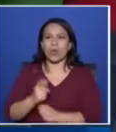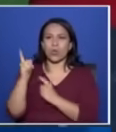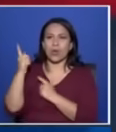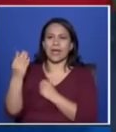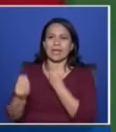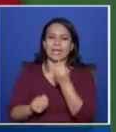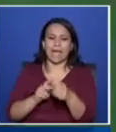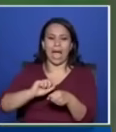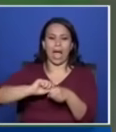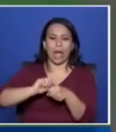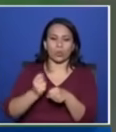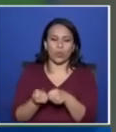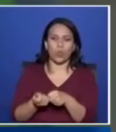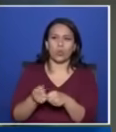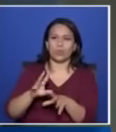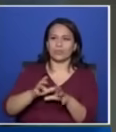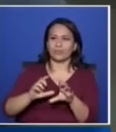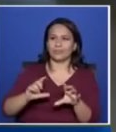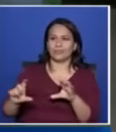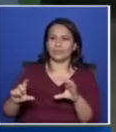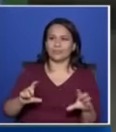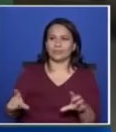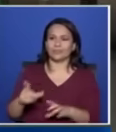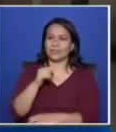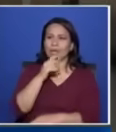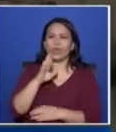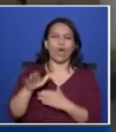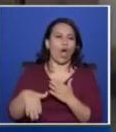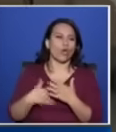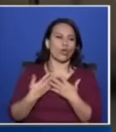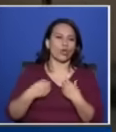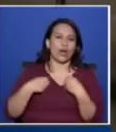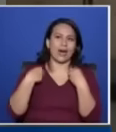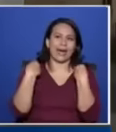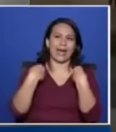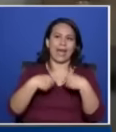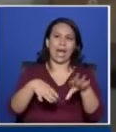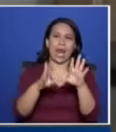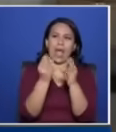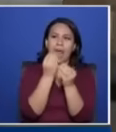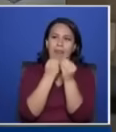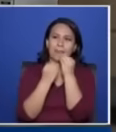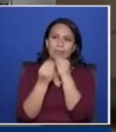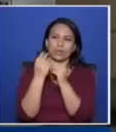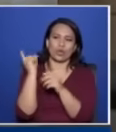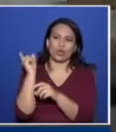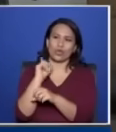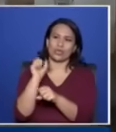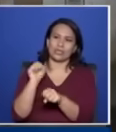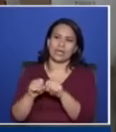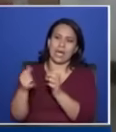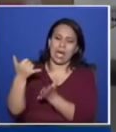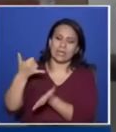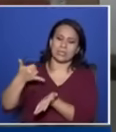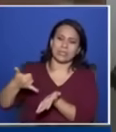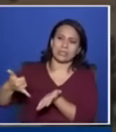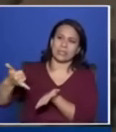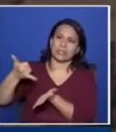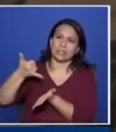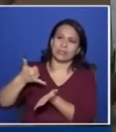en este momento, por ejemplo? Bueno, aquí recibimos todo tipo de donaciones, como te decía, de alimentos no perecibles y también